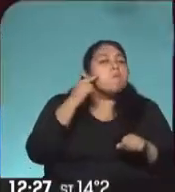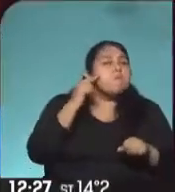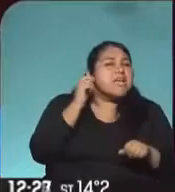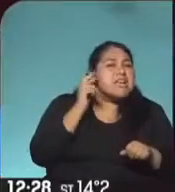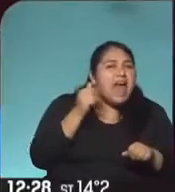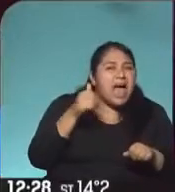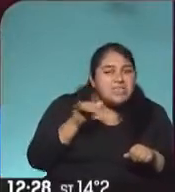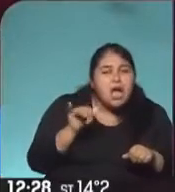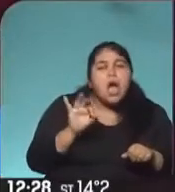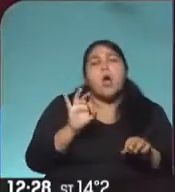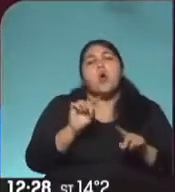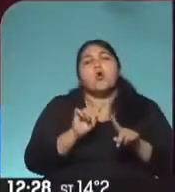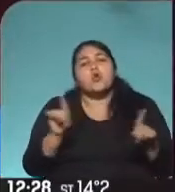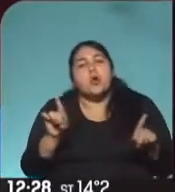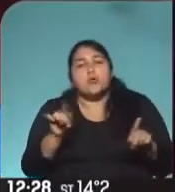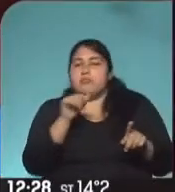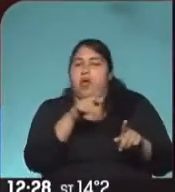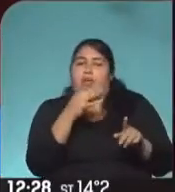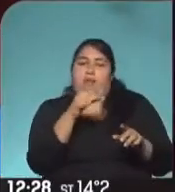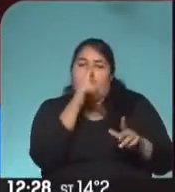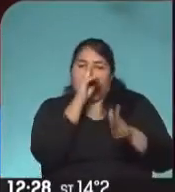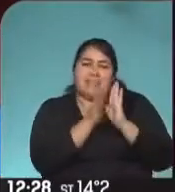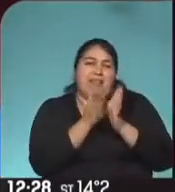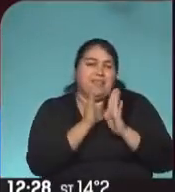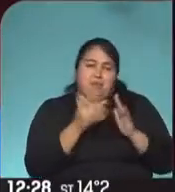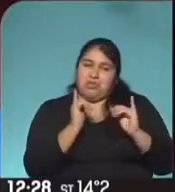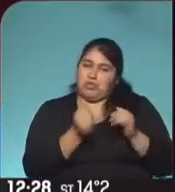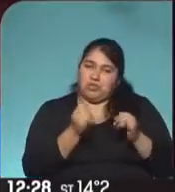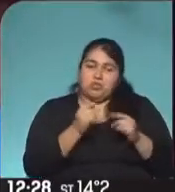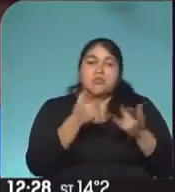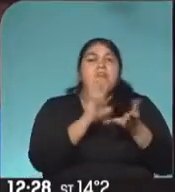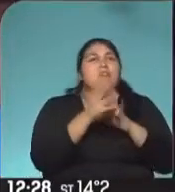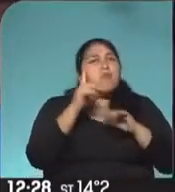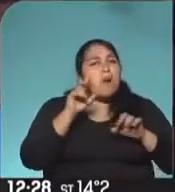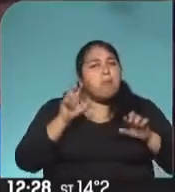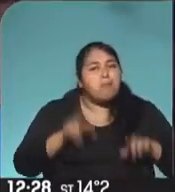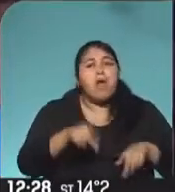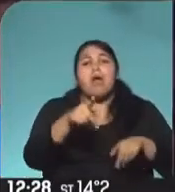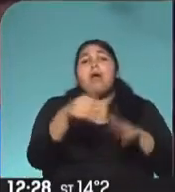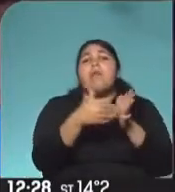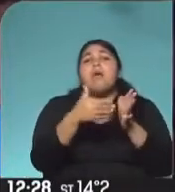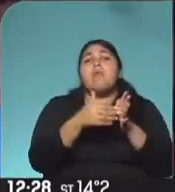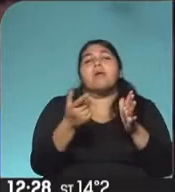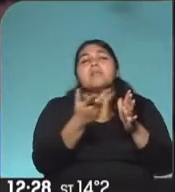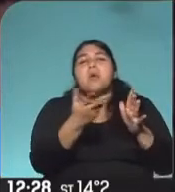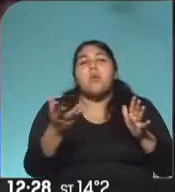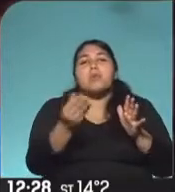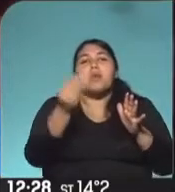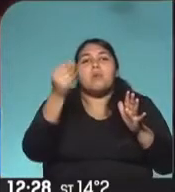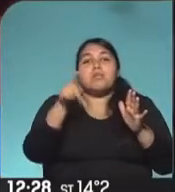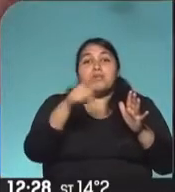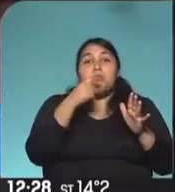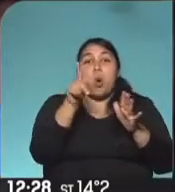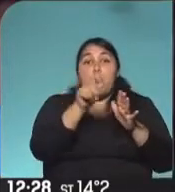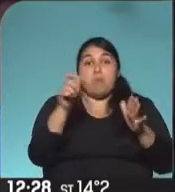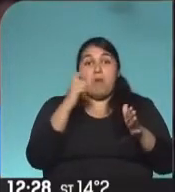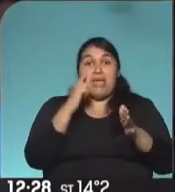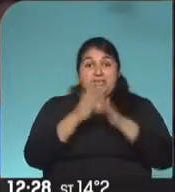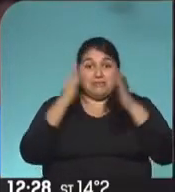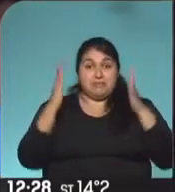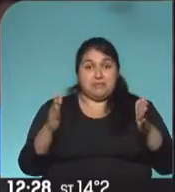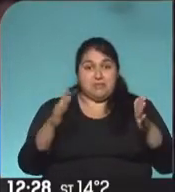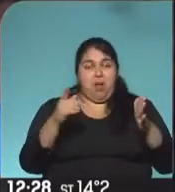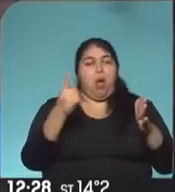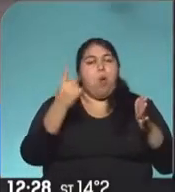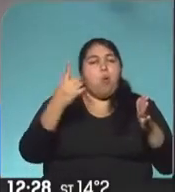migrañosos y se hace un tratamiento se plantea una estrategia depende cuántas veces dolor tenemos en el mes por ejemplo no es lo mismo tiene